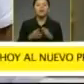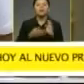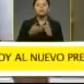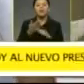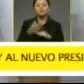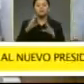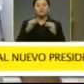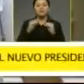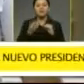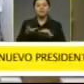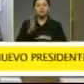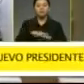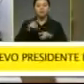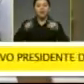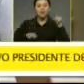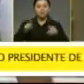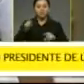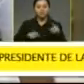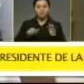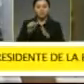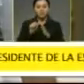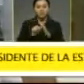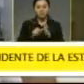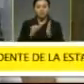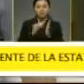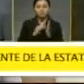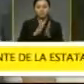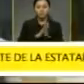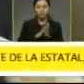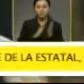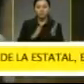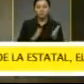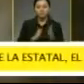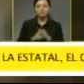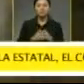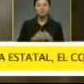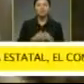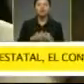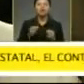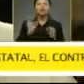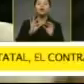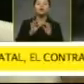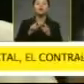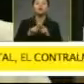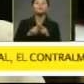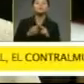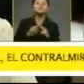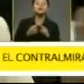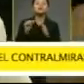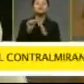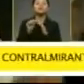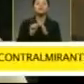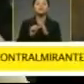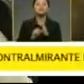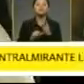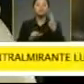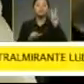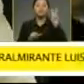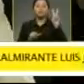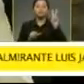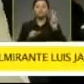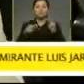algunos de los artículos propuestos, empezando el artículo 2, literal G, que